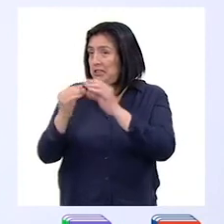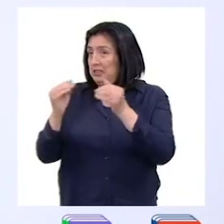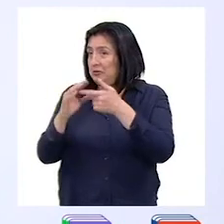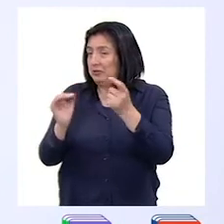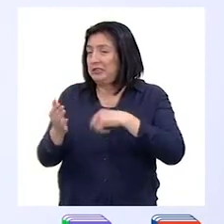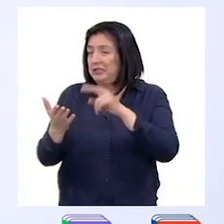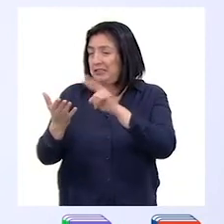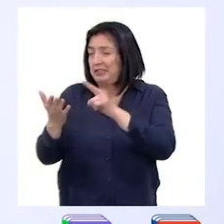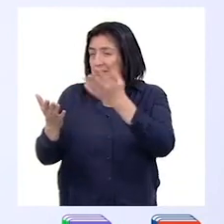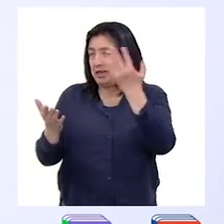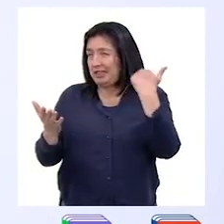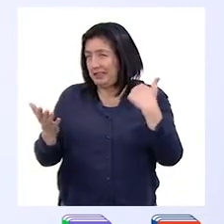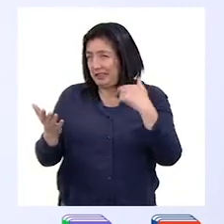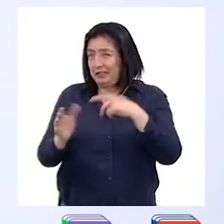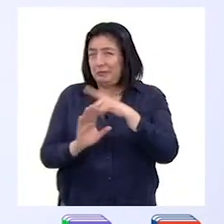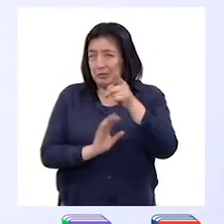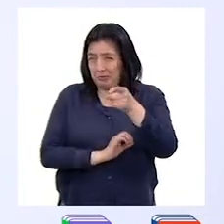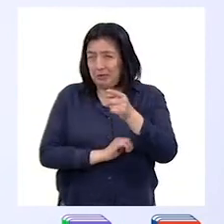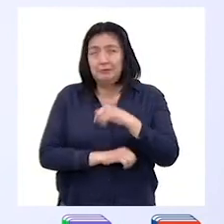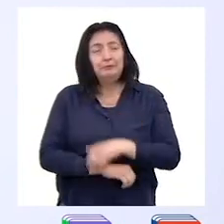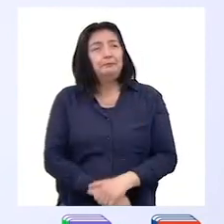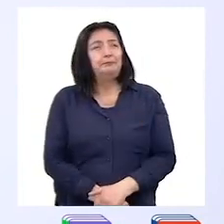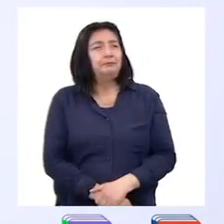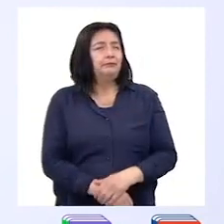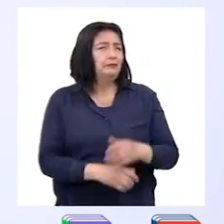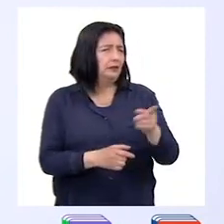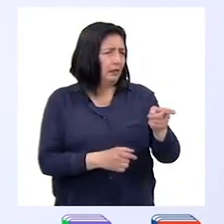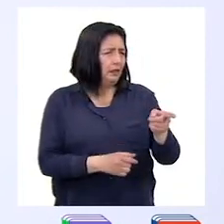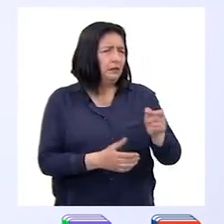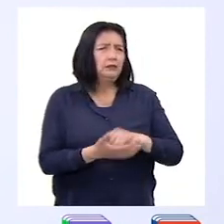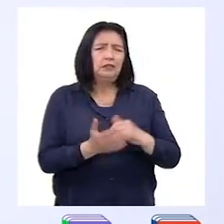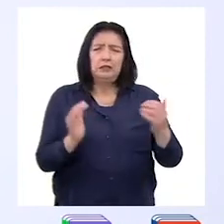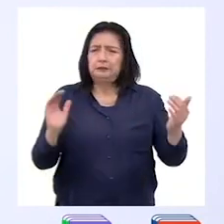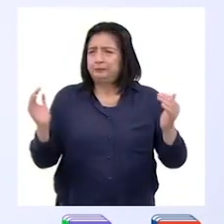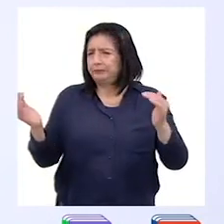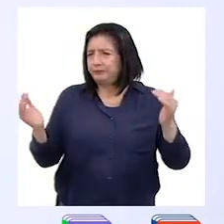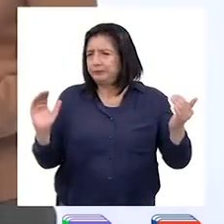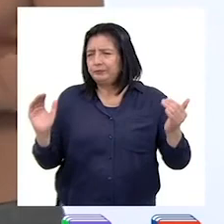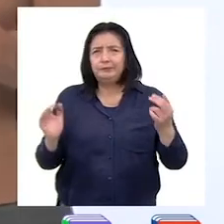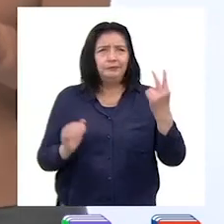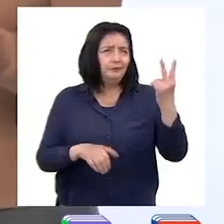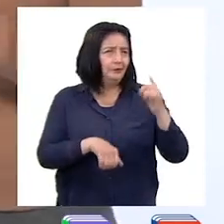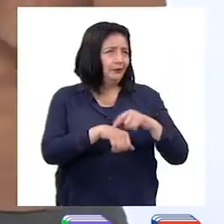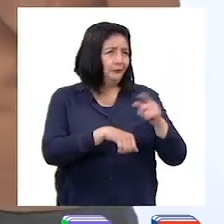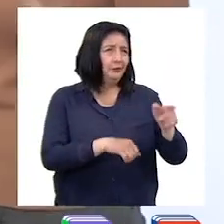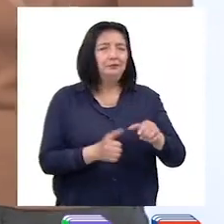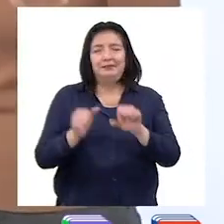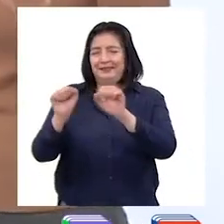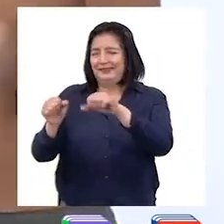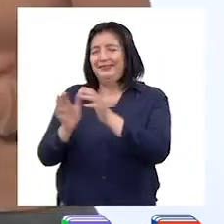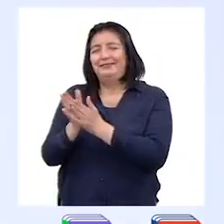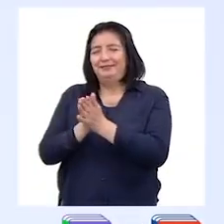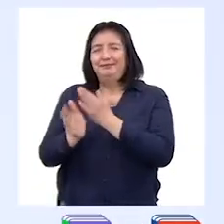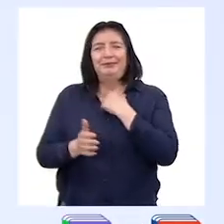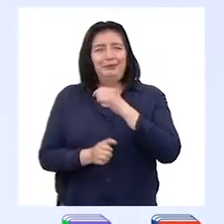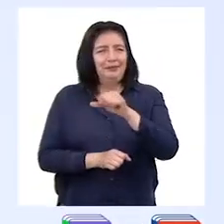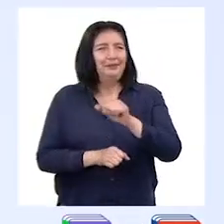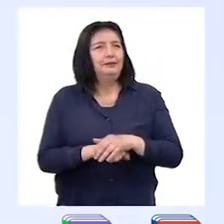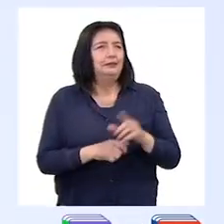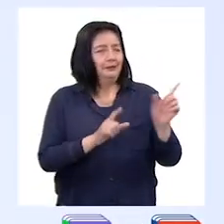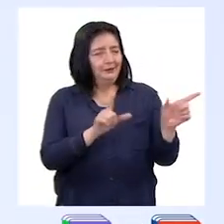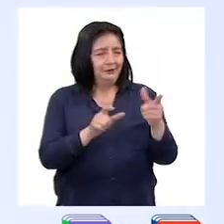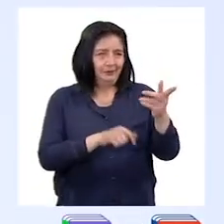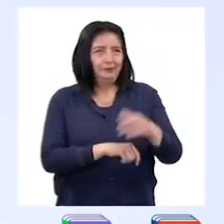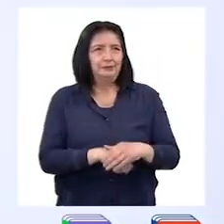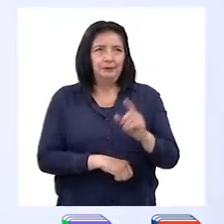que leímos antes del programa, Patty? En las que se comparan las dos épocas. Uy, sí, encantada.